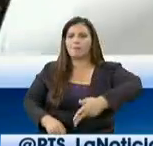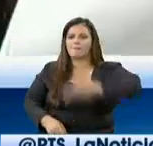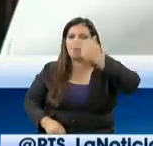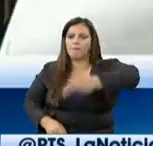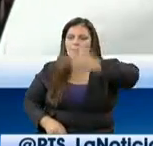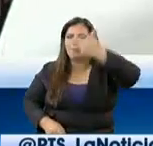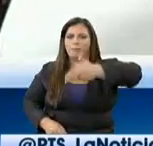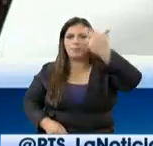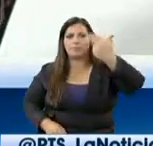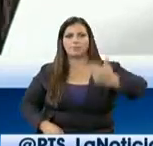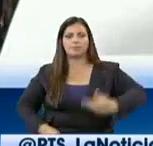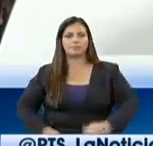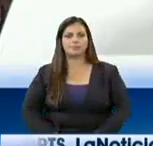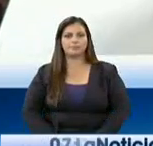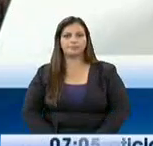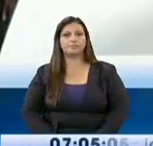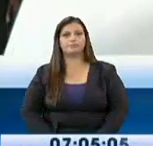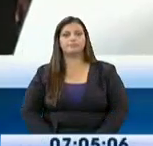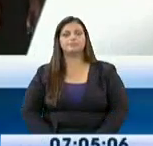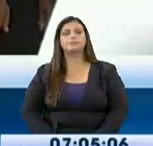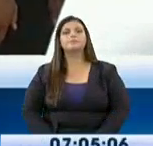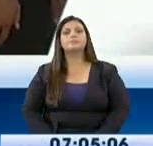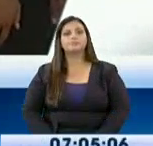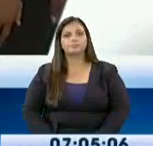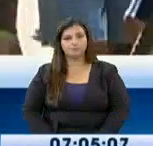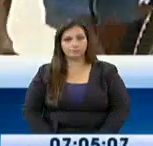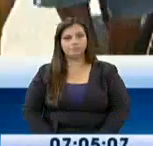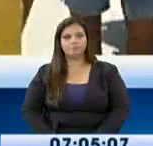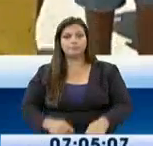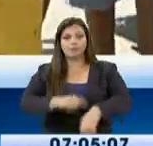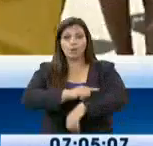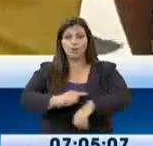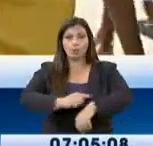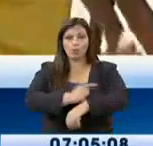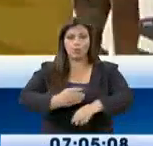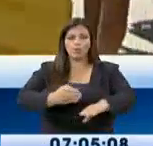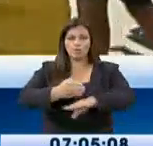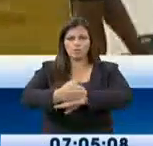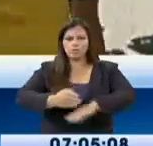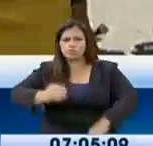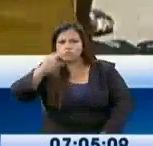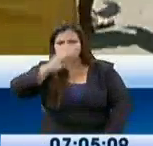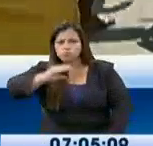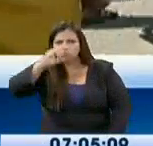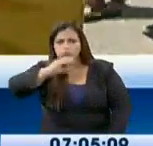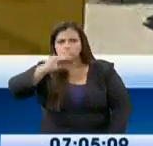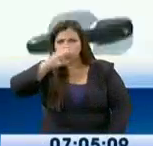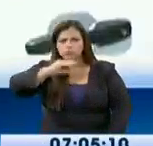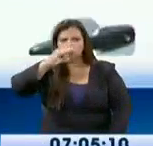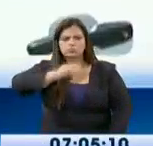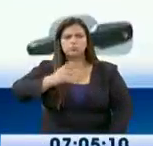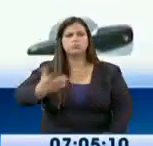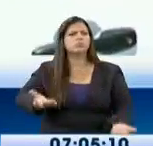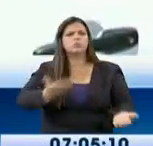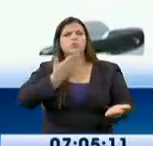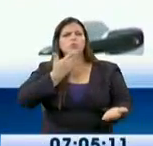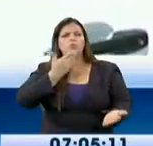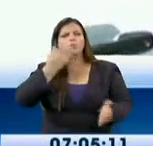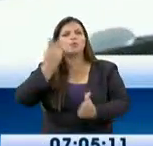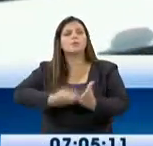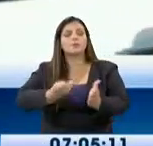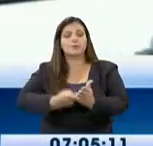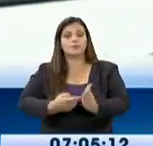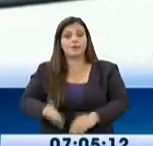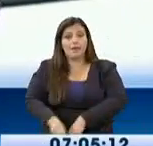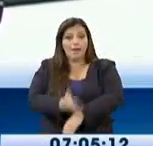víctima de un robo y horas después de identificar aparentemente quién lo atracó, fue a reclamar sus pertenencias y recibió